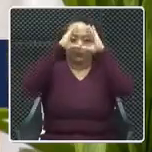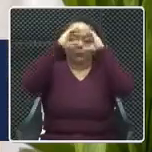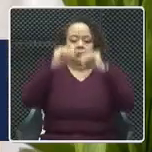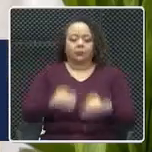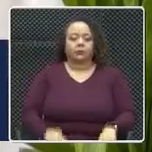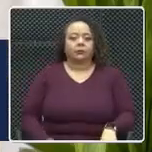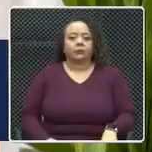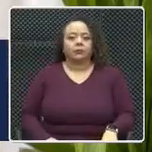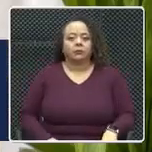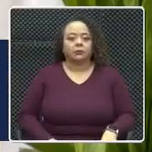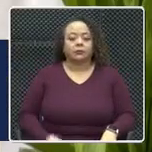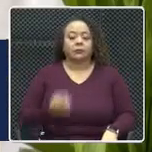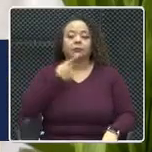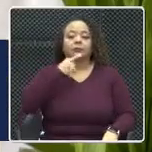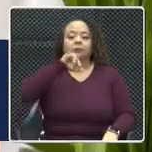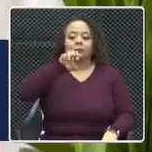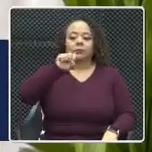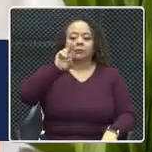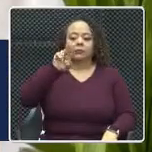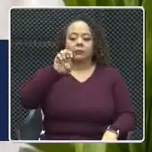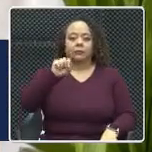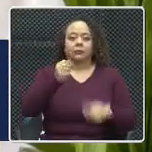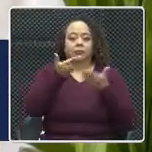dado. Dice Jesús,